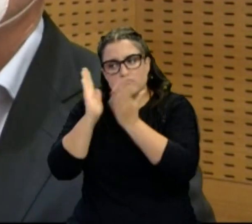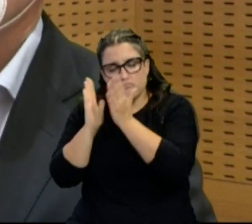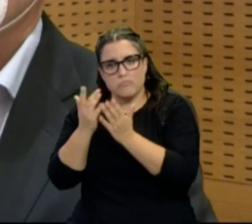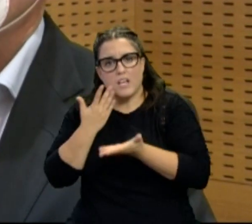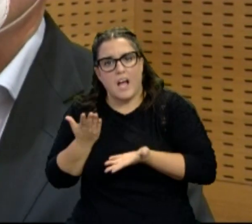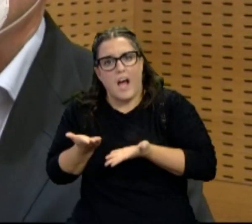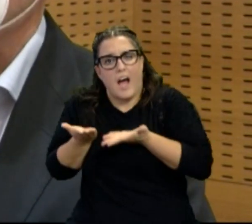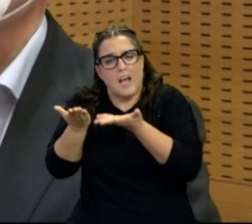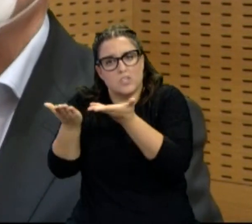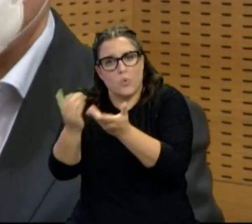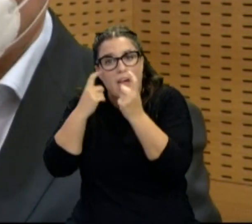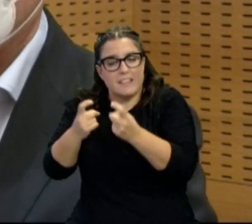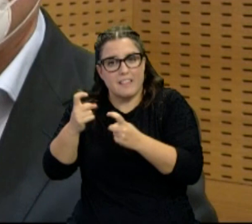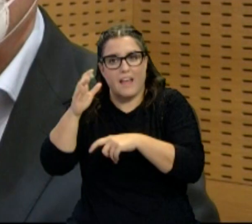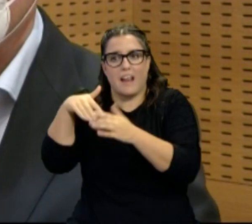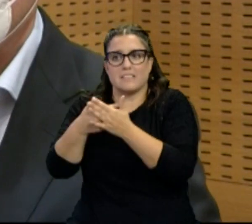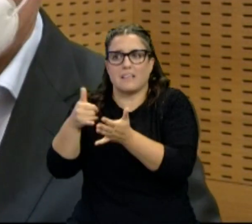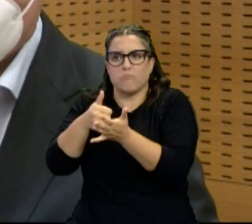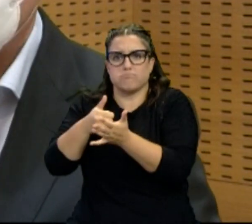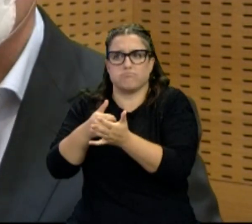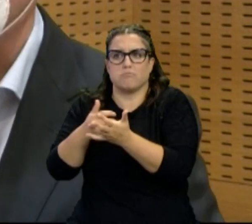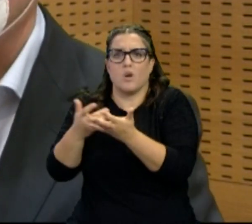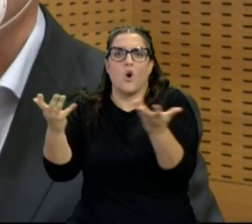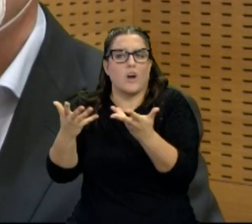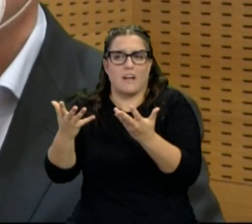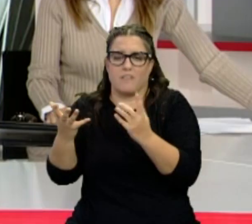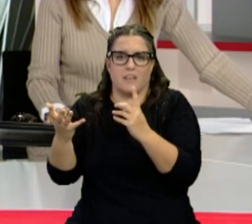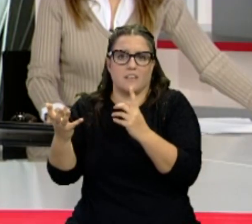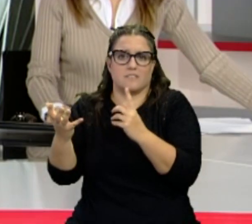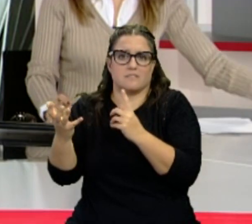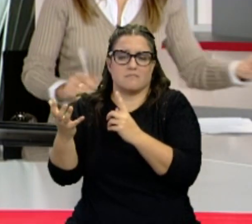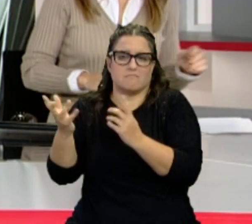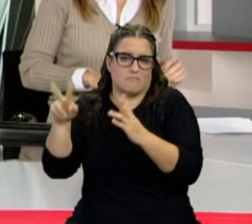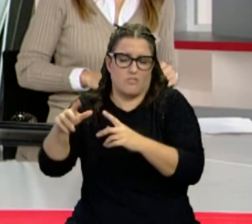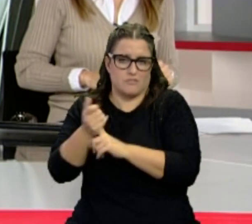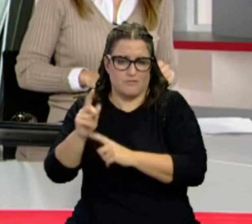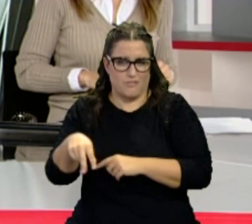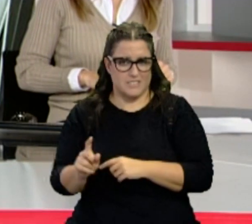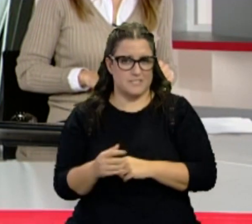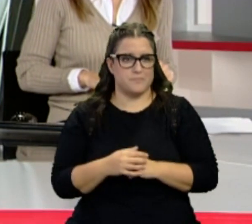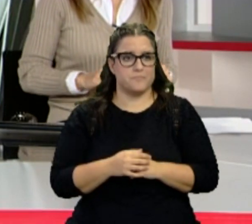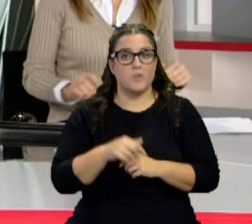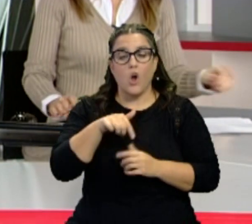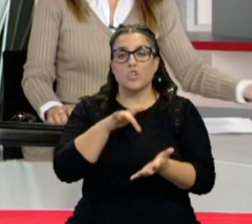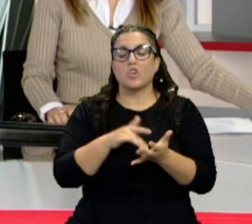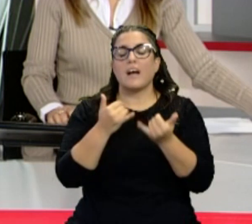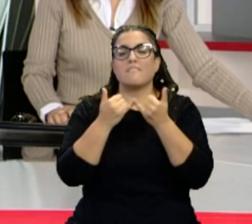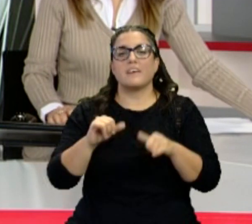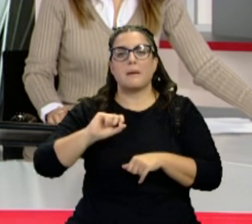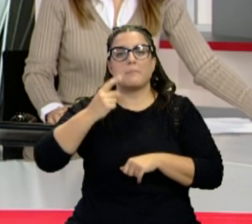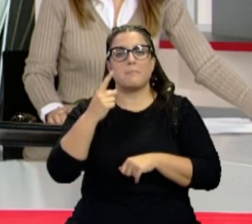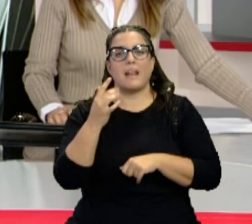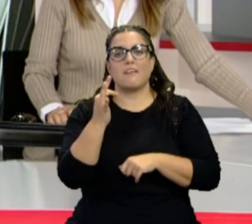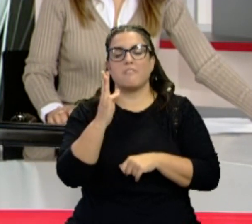ayudar a no llegar a ese punto mediante este programa. Y hoy se ha celebrado la primera feria FP Dual en formato